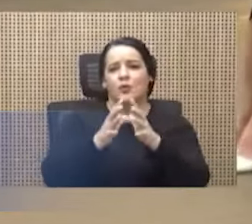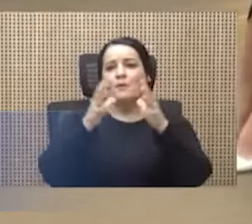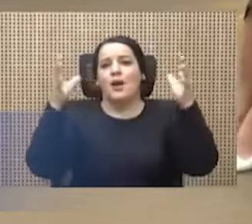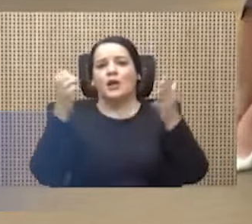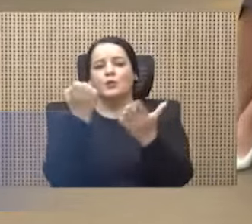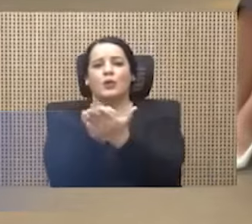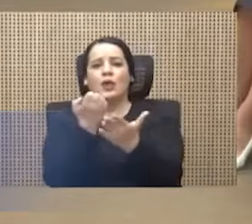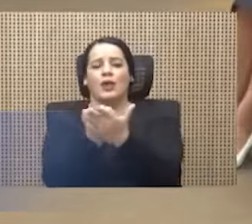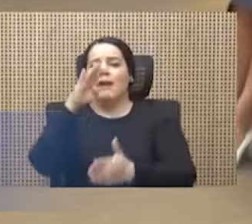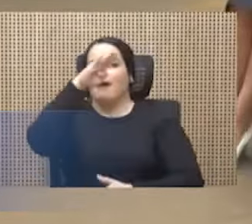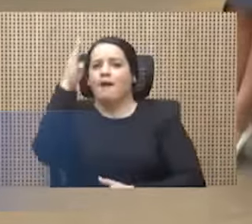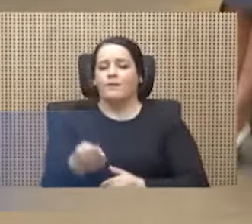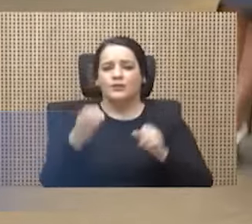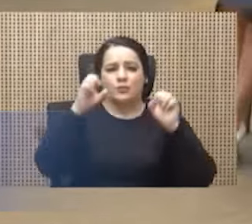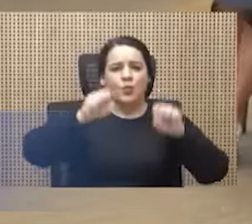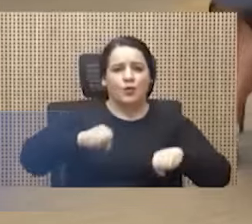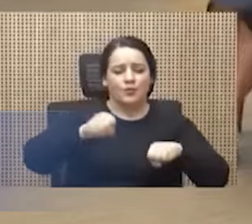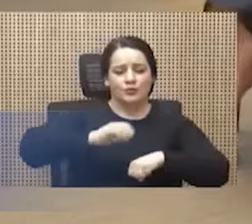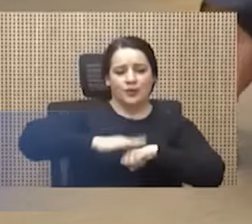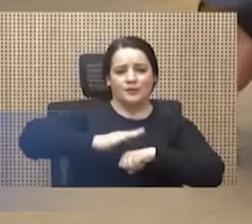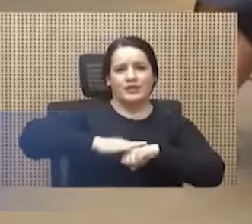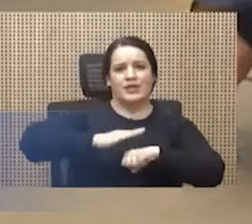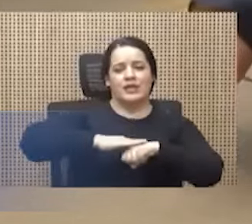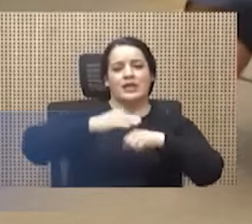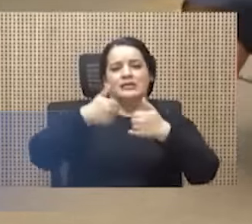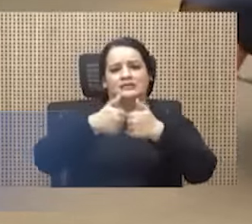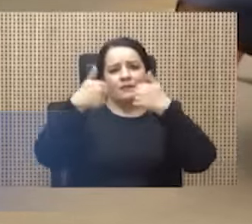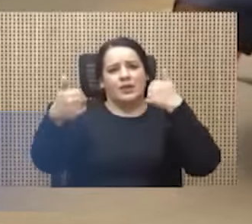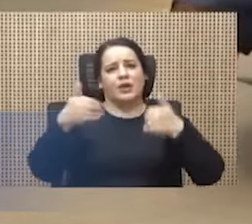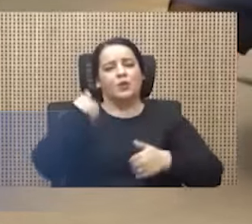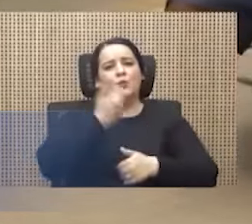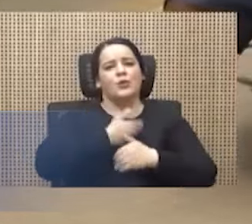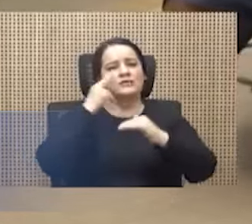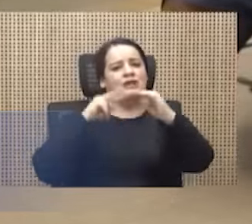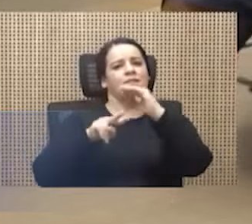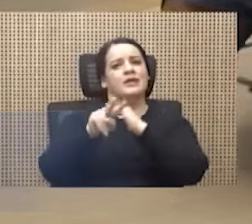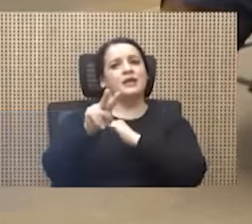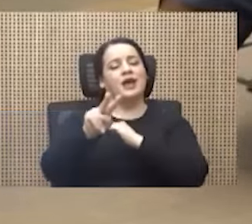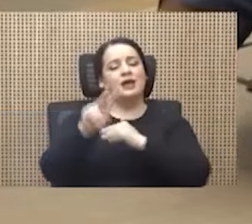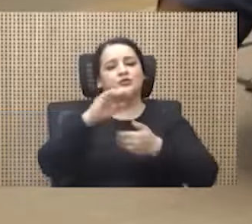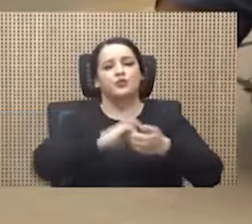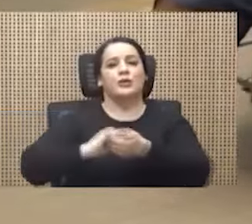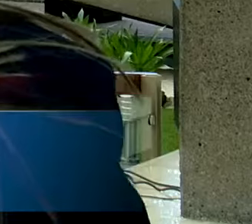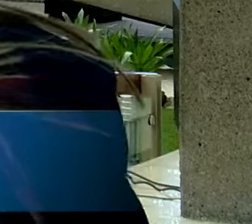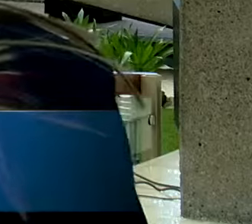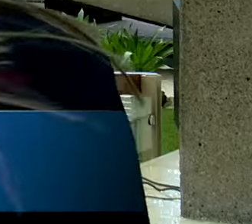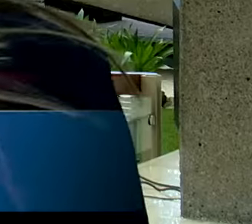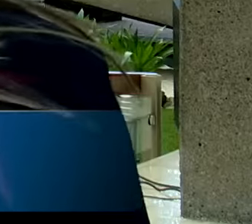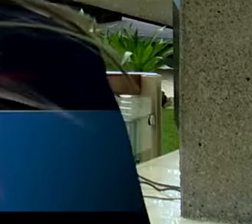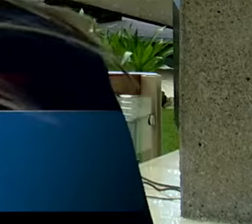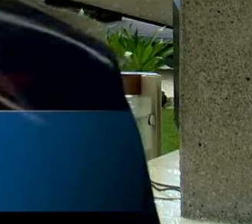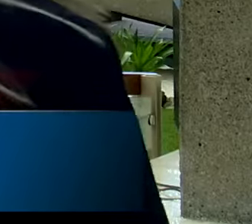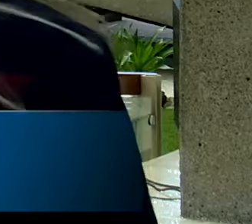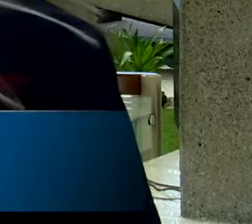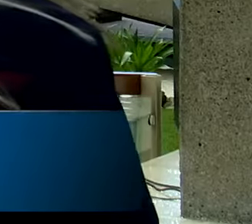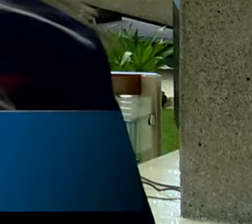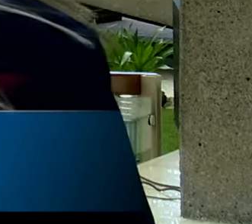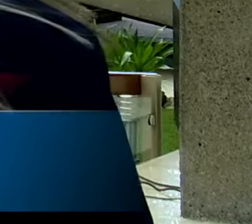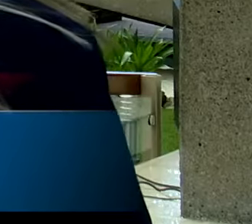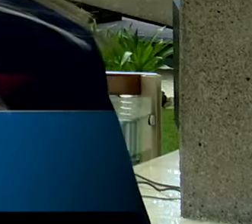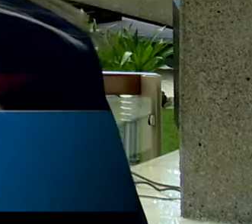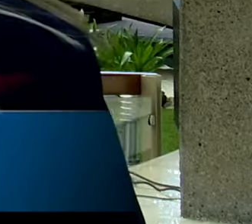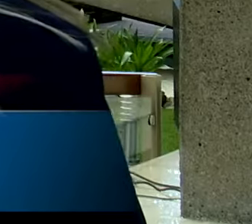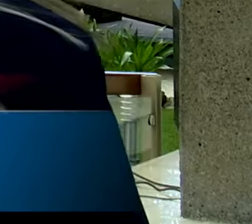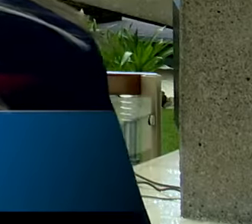productiva es parte del quehacer del Ministerio de la presidencia yo en estas semanas me he estado reuniendo con todos los jefes de fracción y siempre estoy a